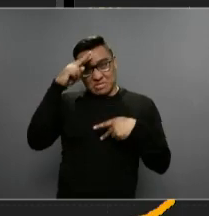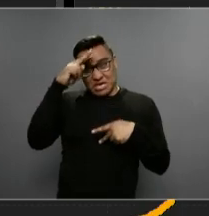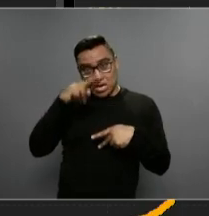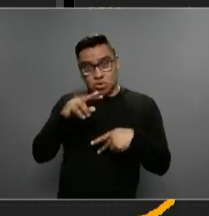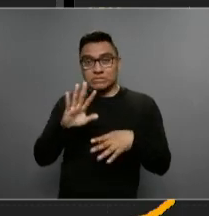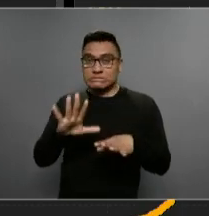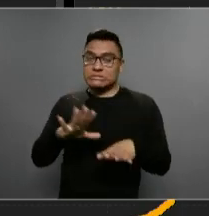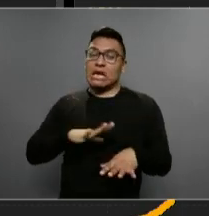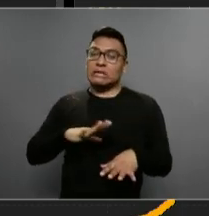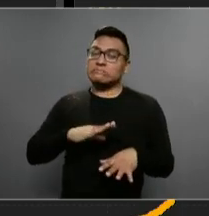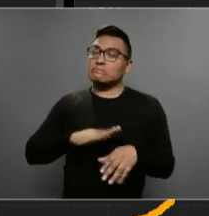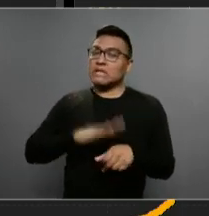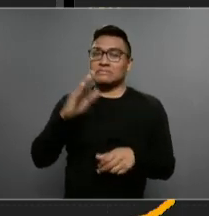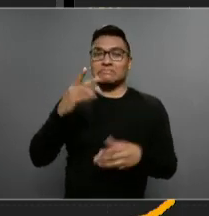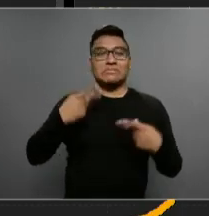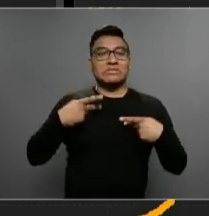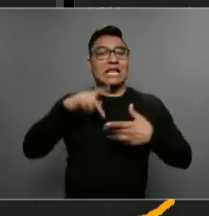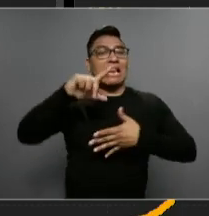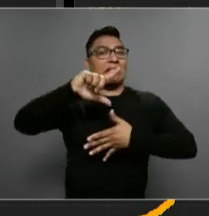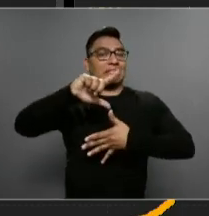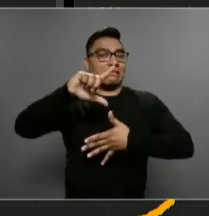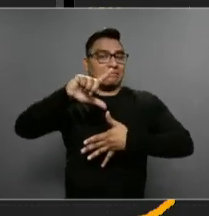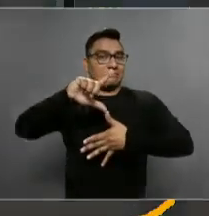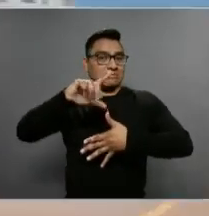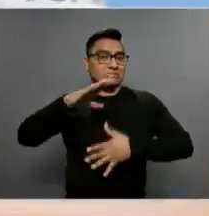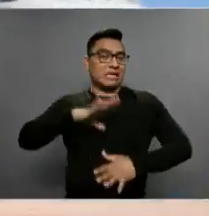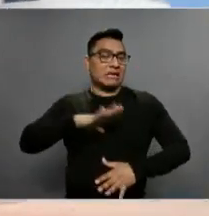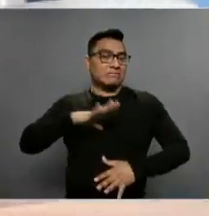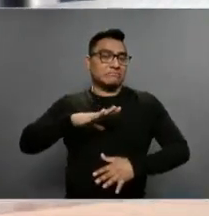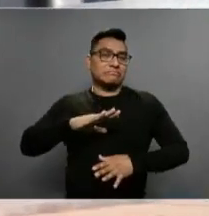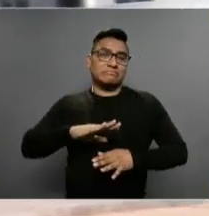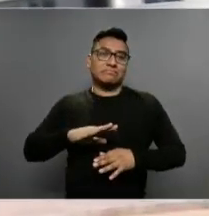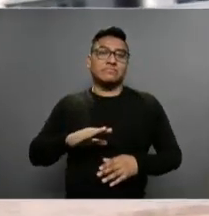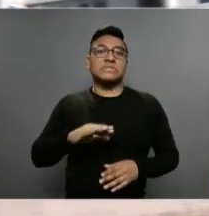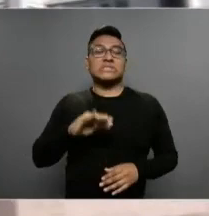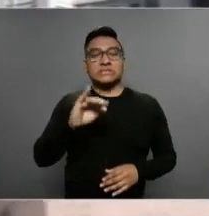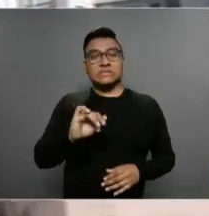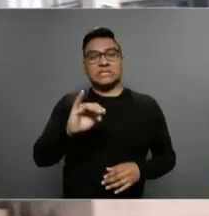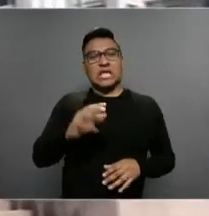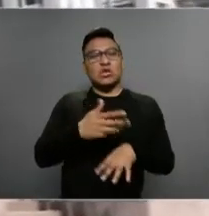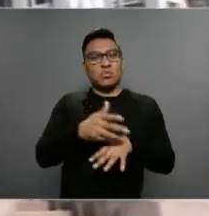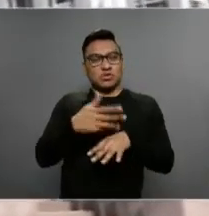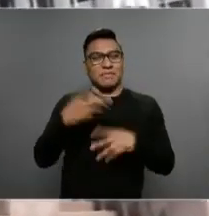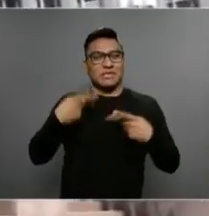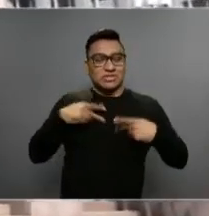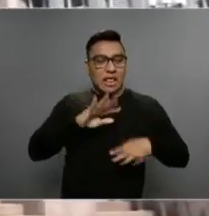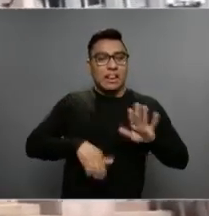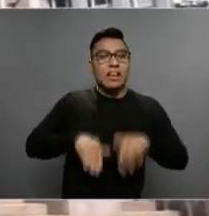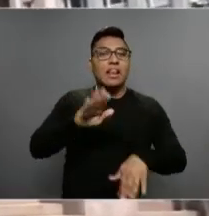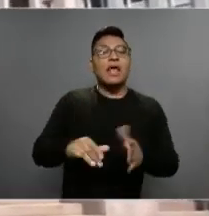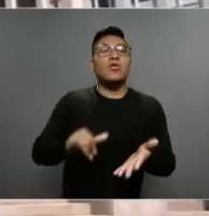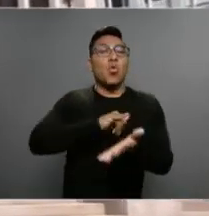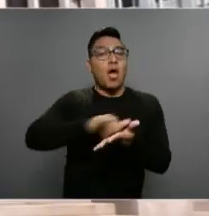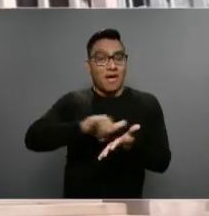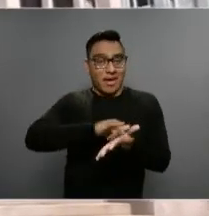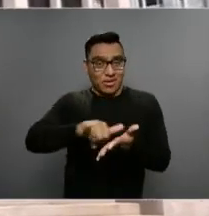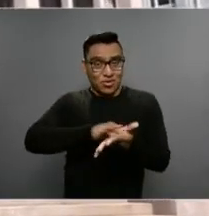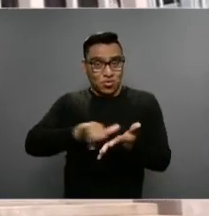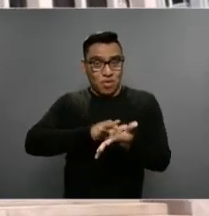latina, más mexicanos. Sí, y en cuanto a las cifras de mortalidad dentro de Estados Unidos, Nueva York está a la